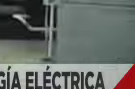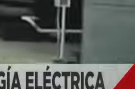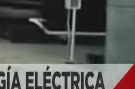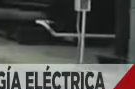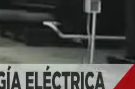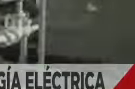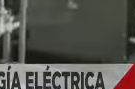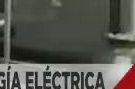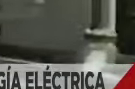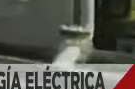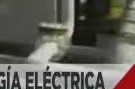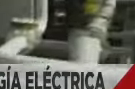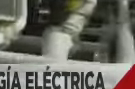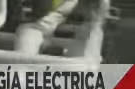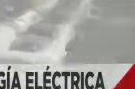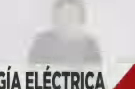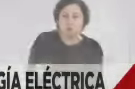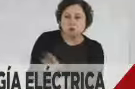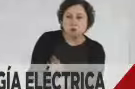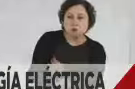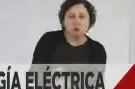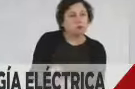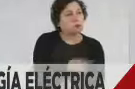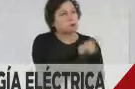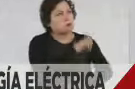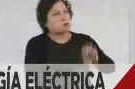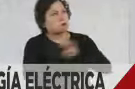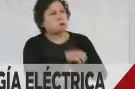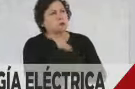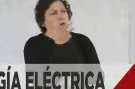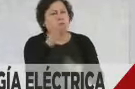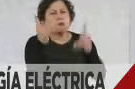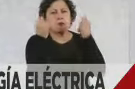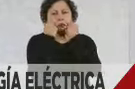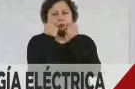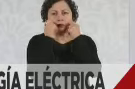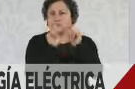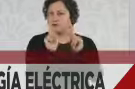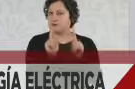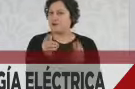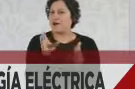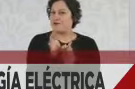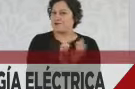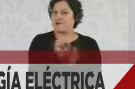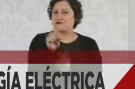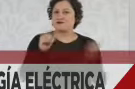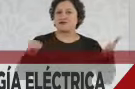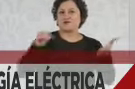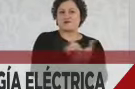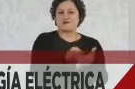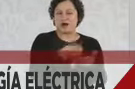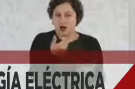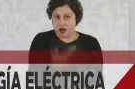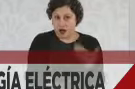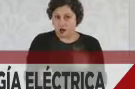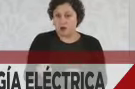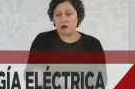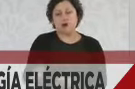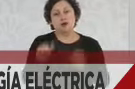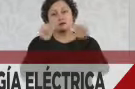buena parte de la generación de energía. Nuestro objetivo, que lo planteamos desde la campaña, es que CFE genere